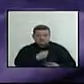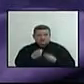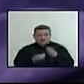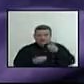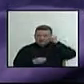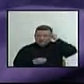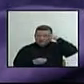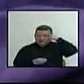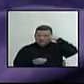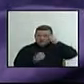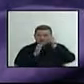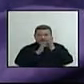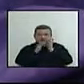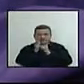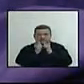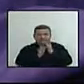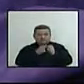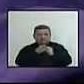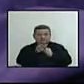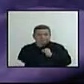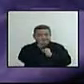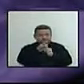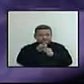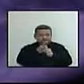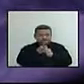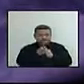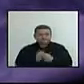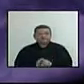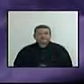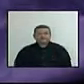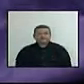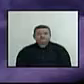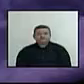Haced esto en conmemoración mía.